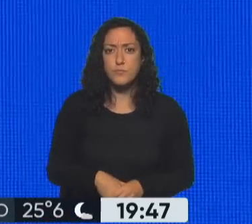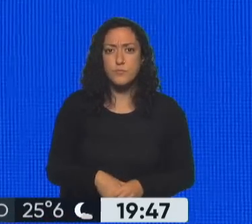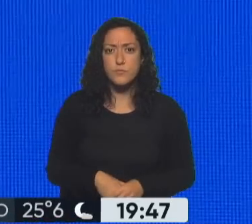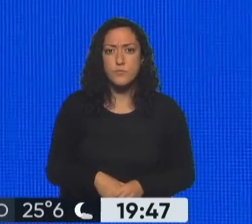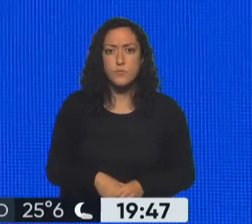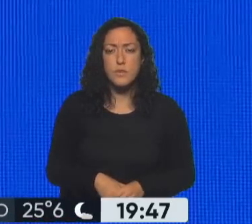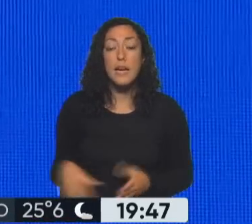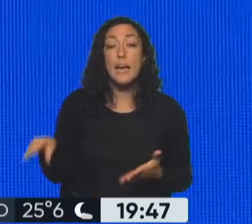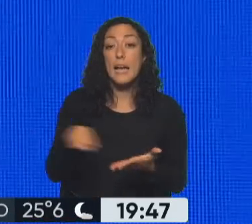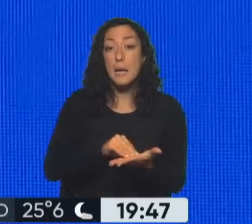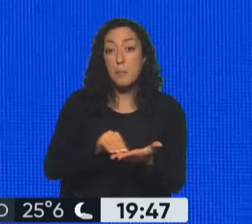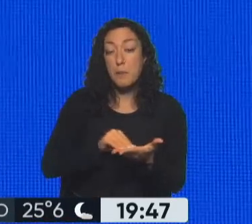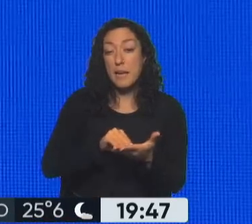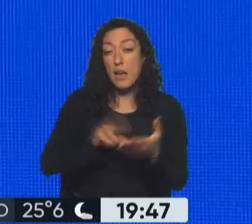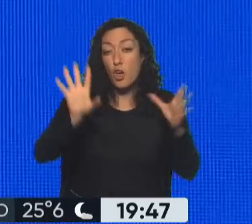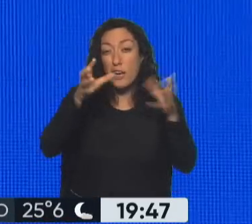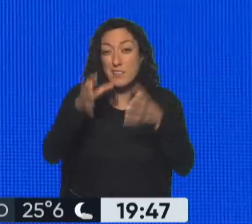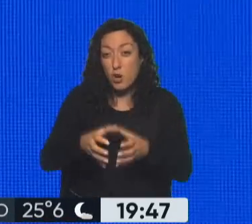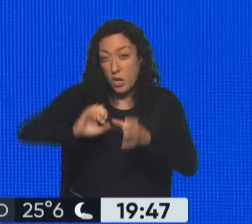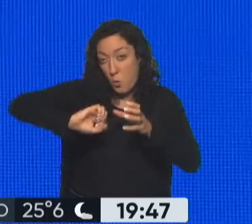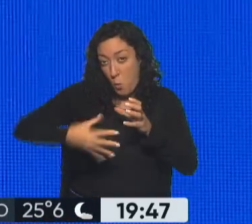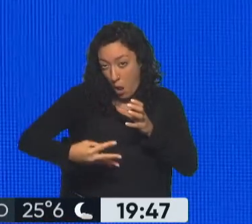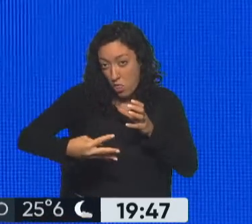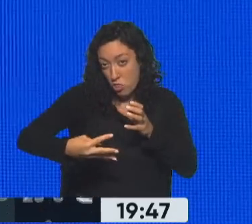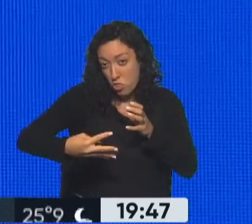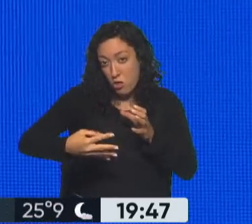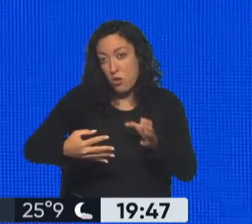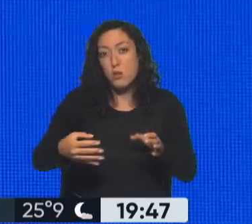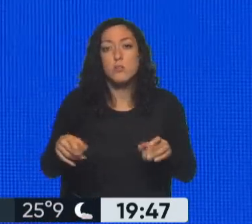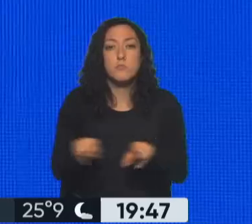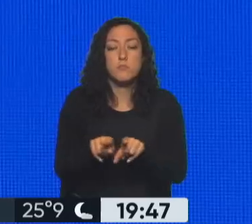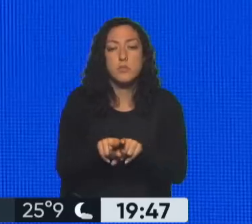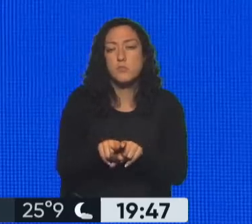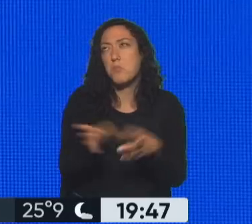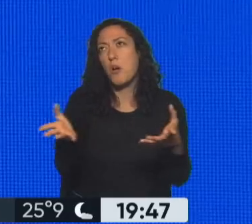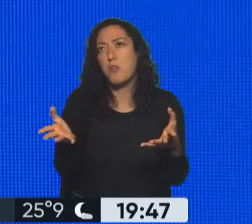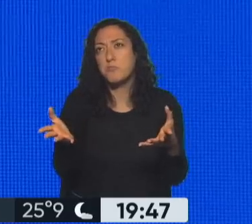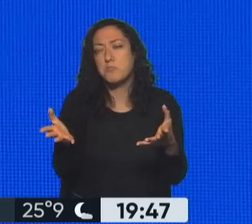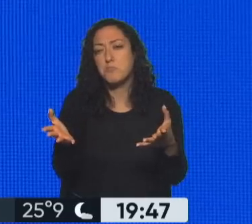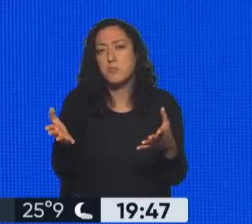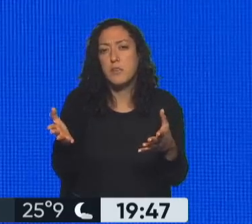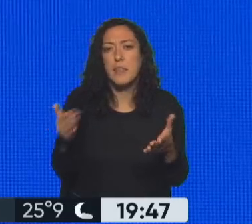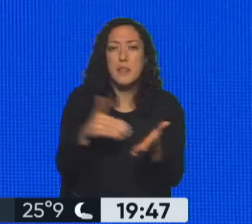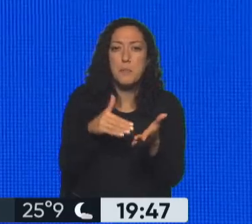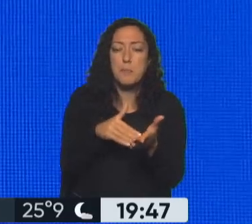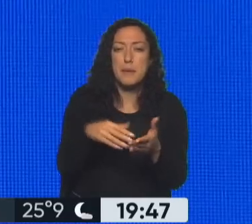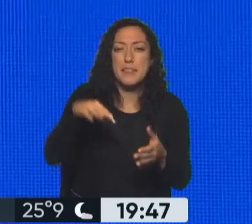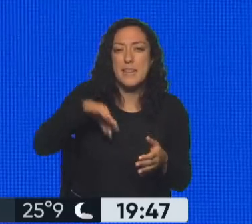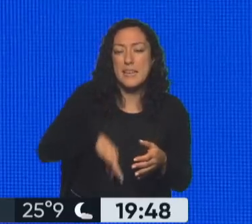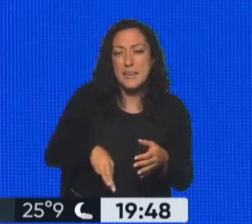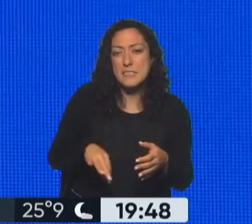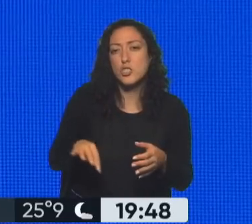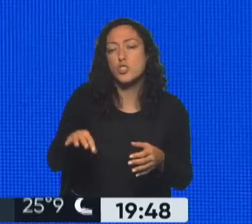Un empleado cuarta categoría que es sujeto por allí por el nivel de ingreso a pagar impuesto